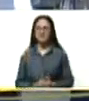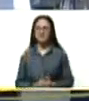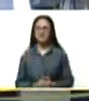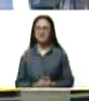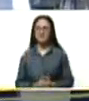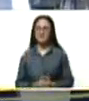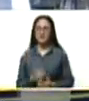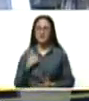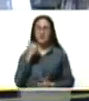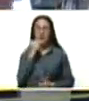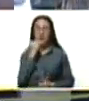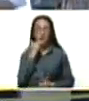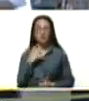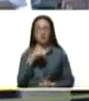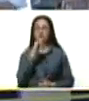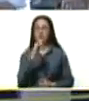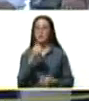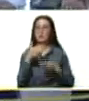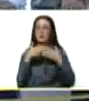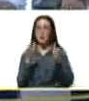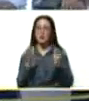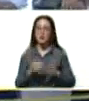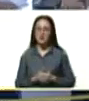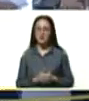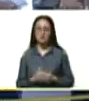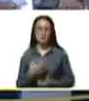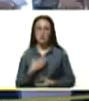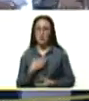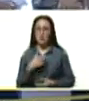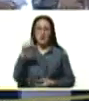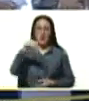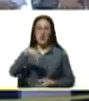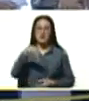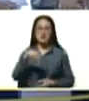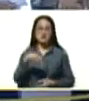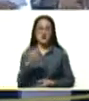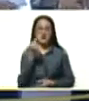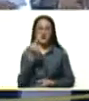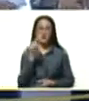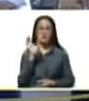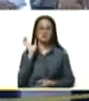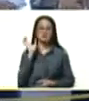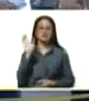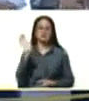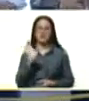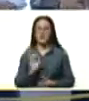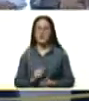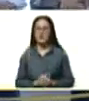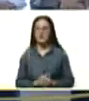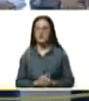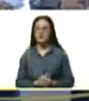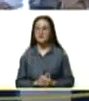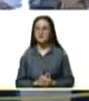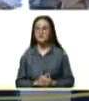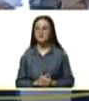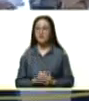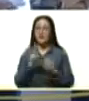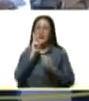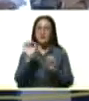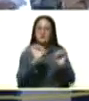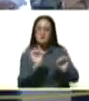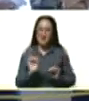el reclamo público. Eso no puede ser ni aquí ni en ningún lugar del país. Limpien cuando